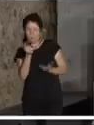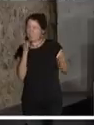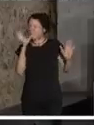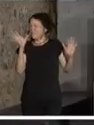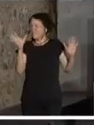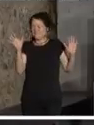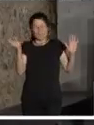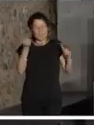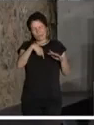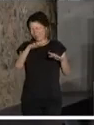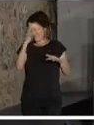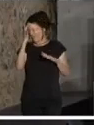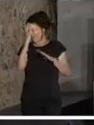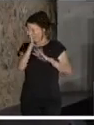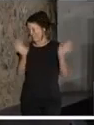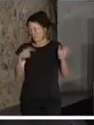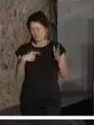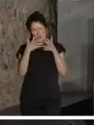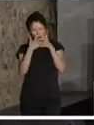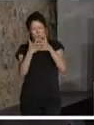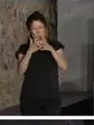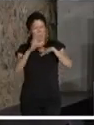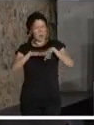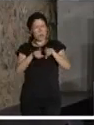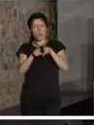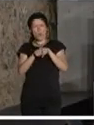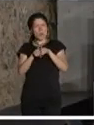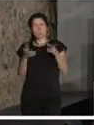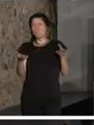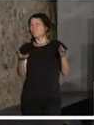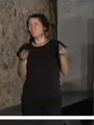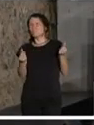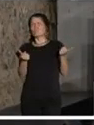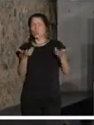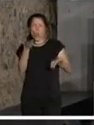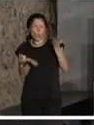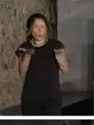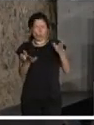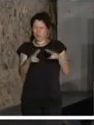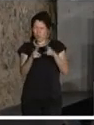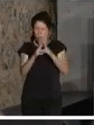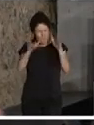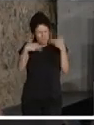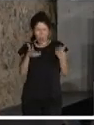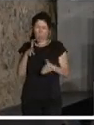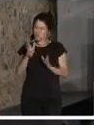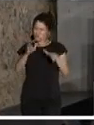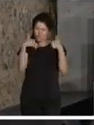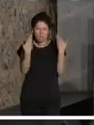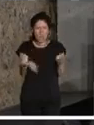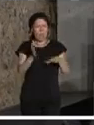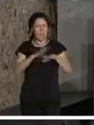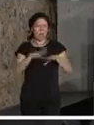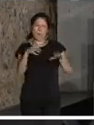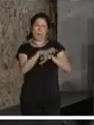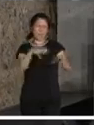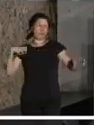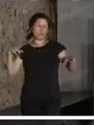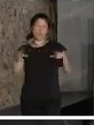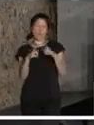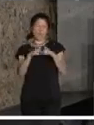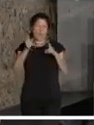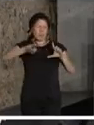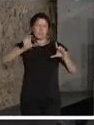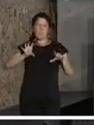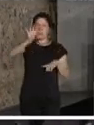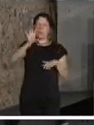me quiero imaginar lo que ha tenido que ser luchar para dar más justicia social y más derecho para las mayorías sociales de